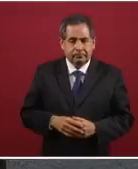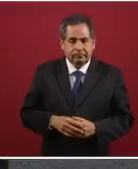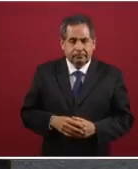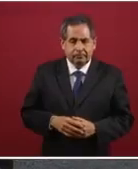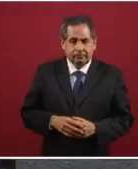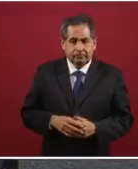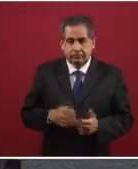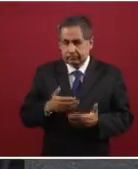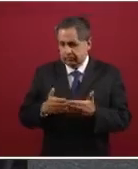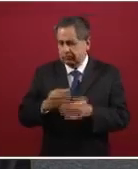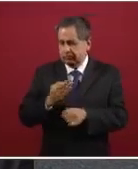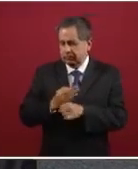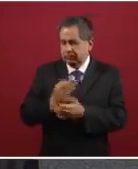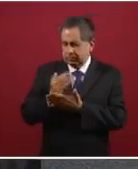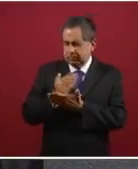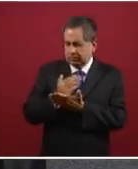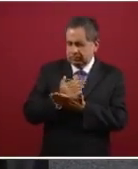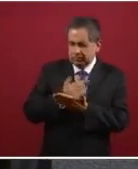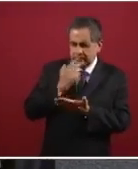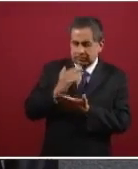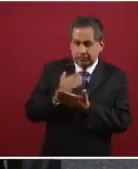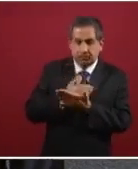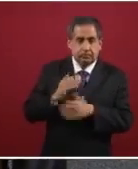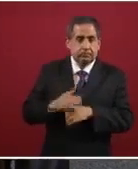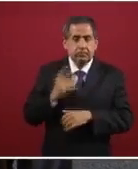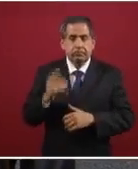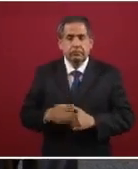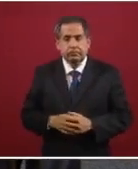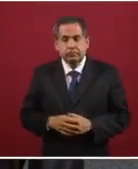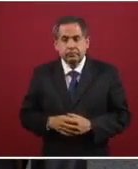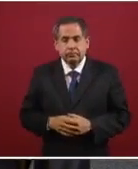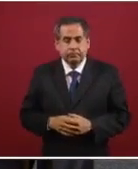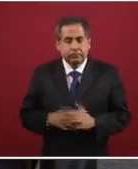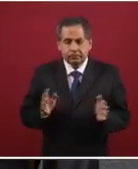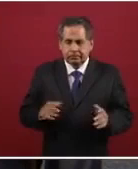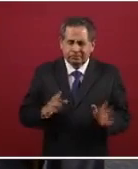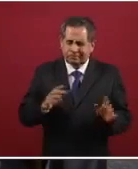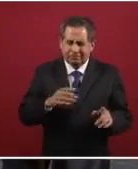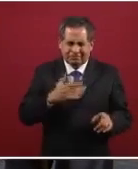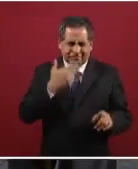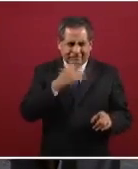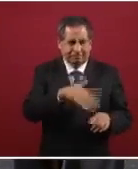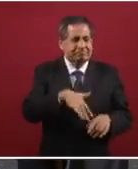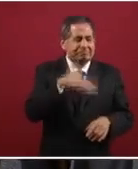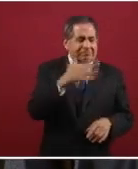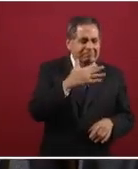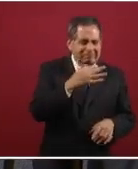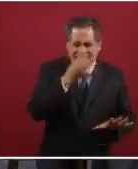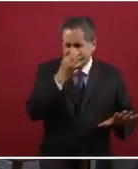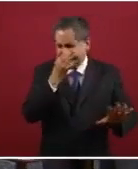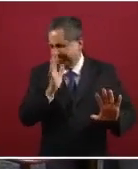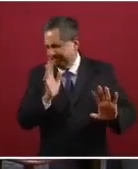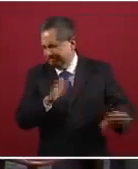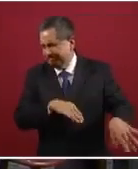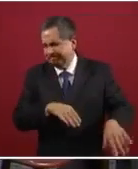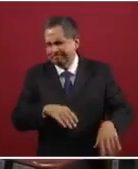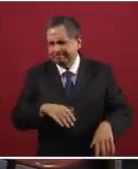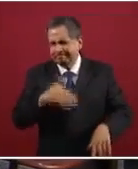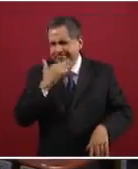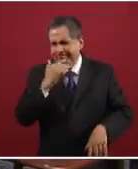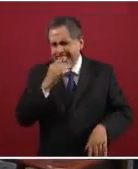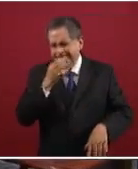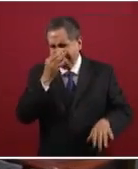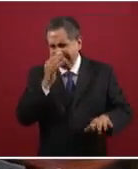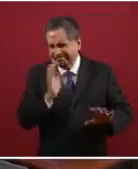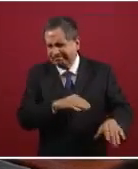ya ahora menos, porque ahora sí que fuchi, ¿no? El corrupto, fuchi,